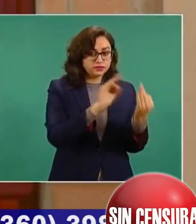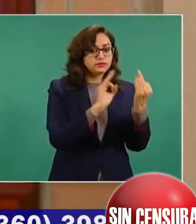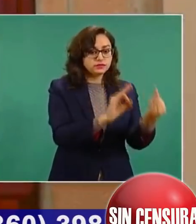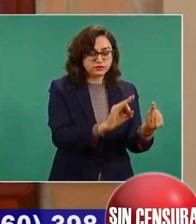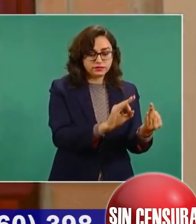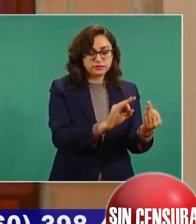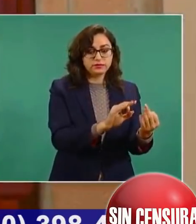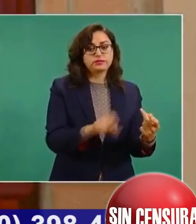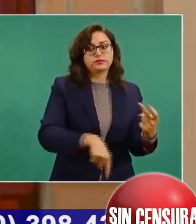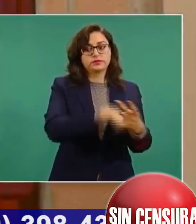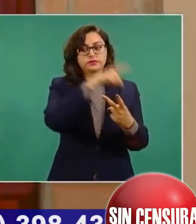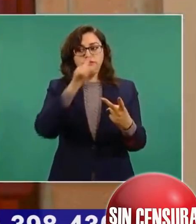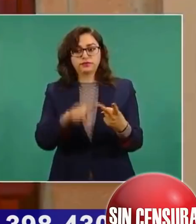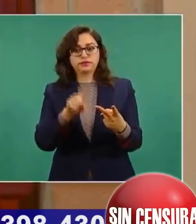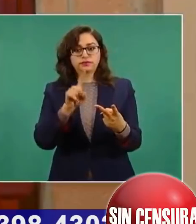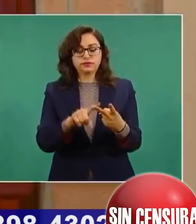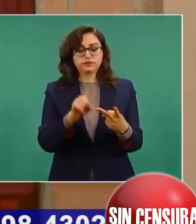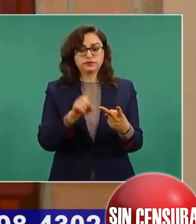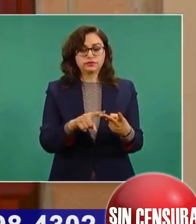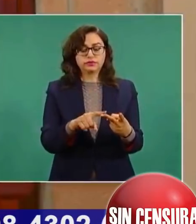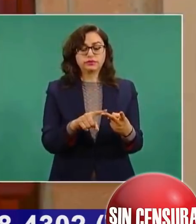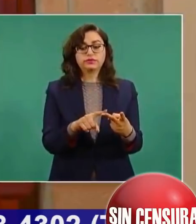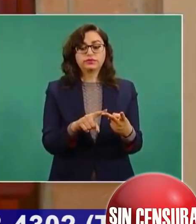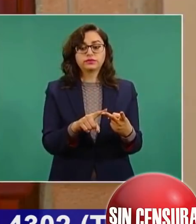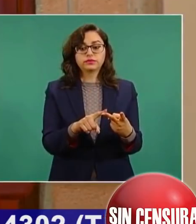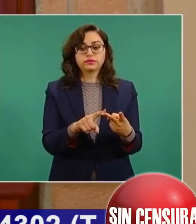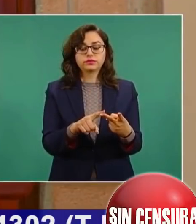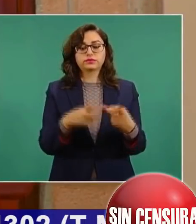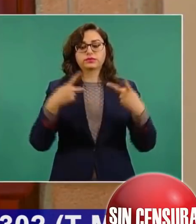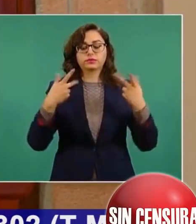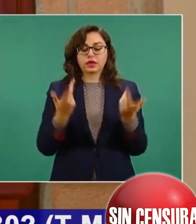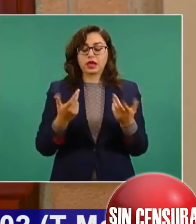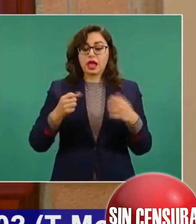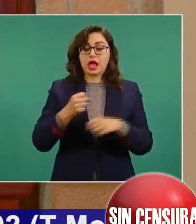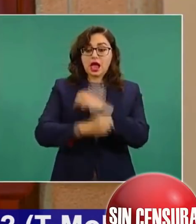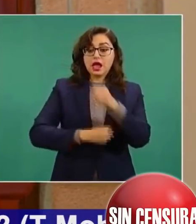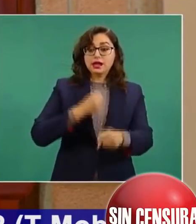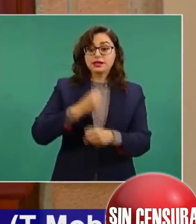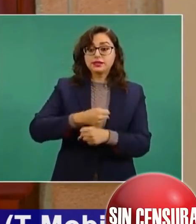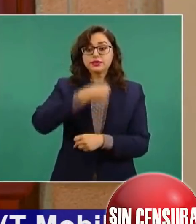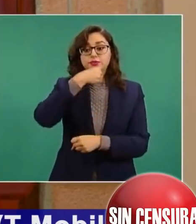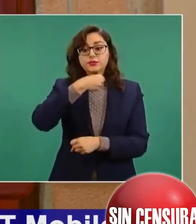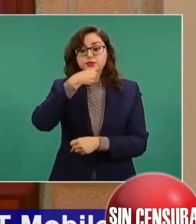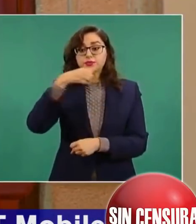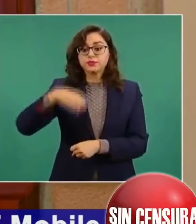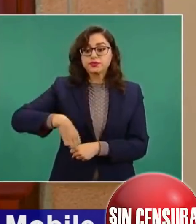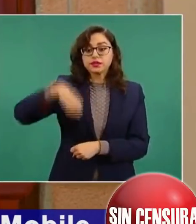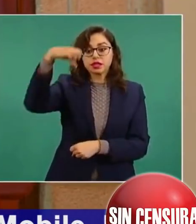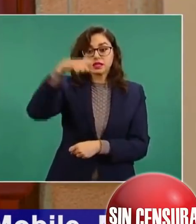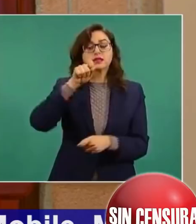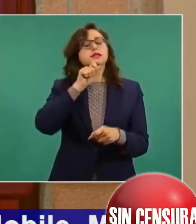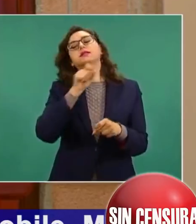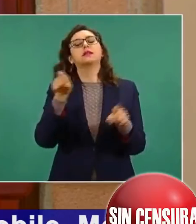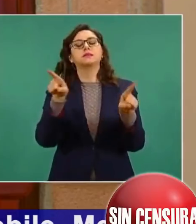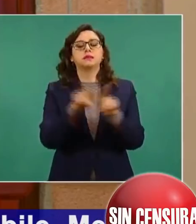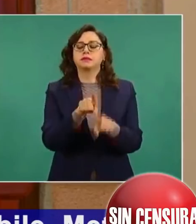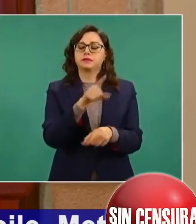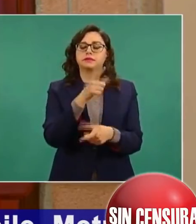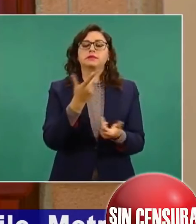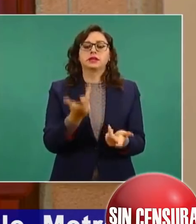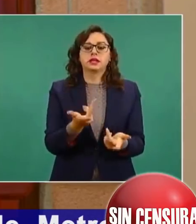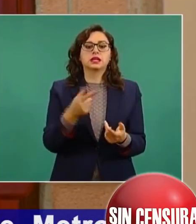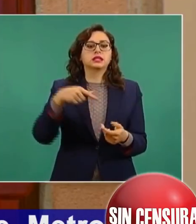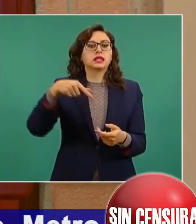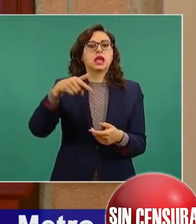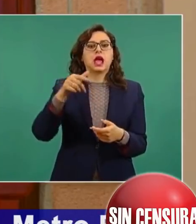elemento. El segundo es el eje de prioridad sobre edad. Está también evaluado científicamente en